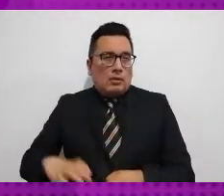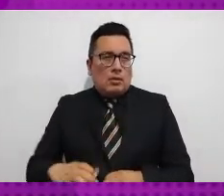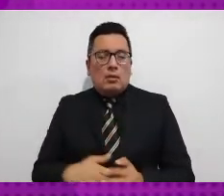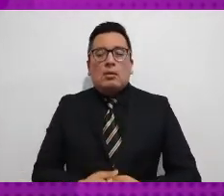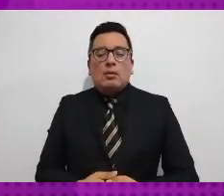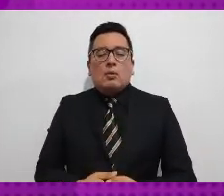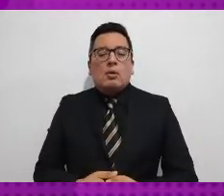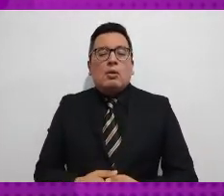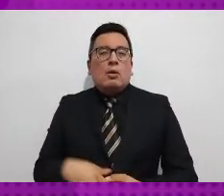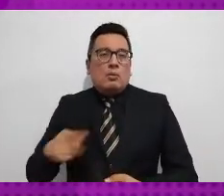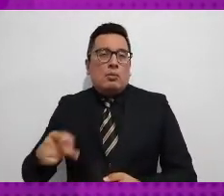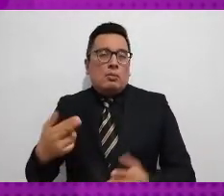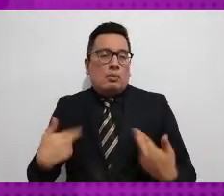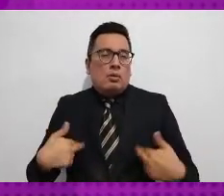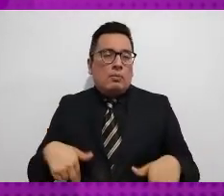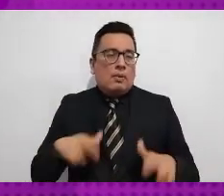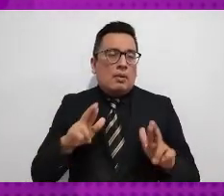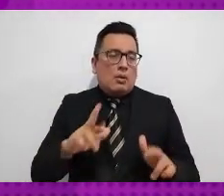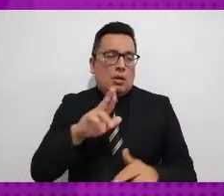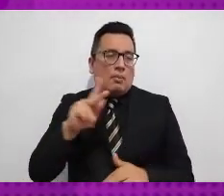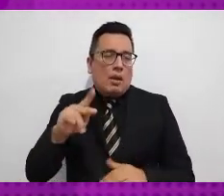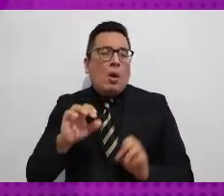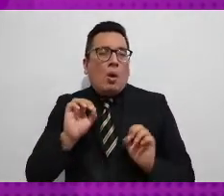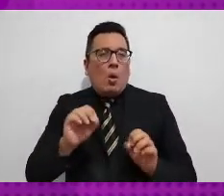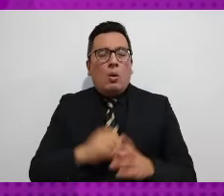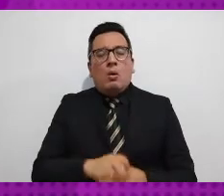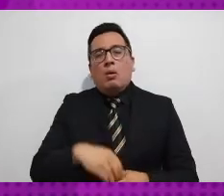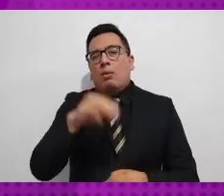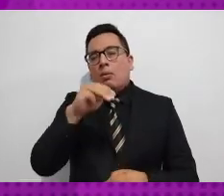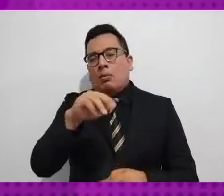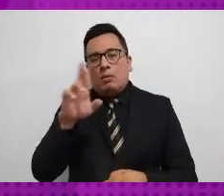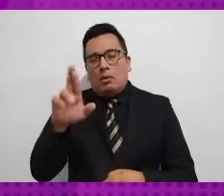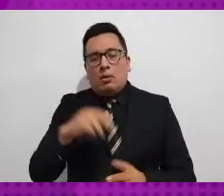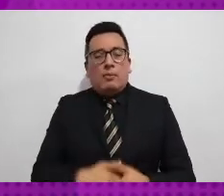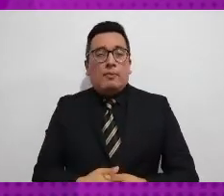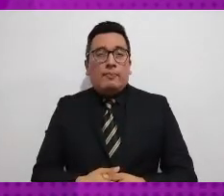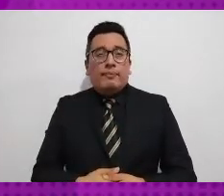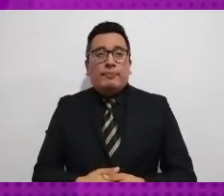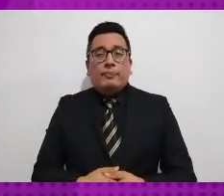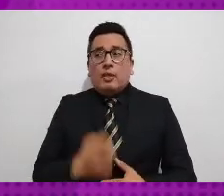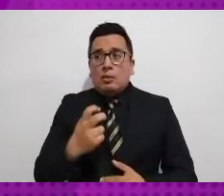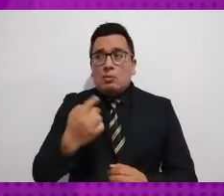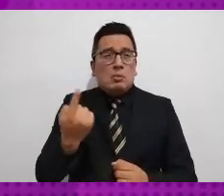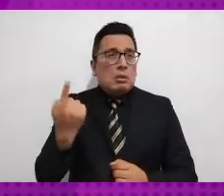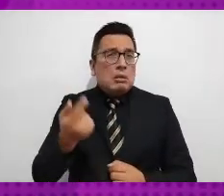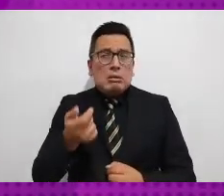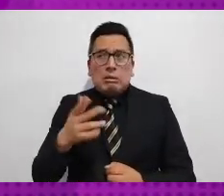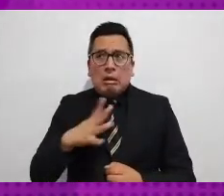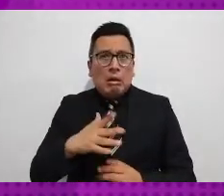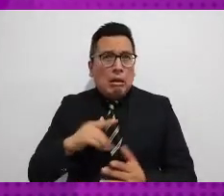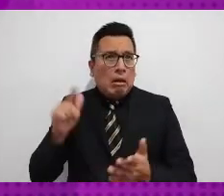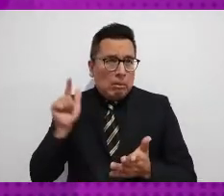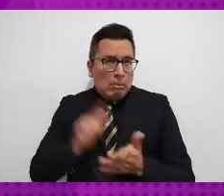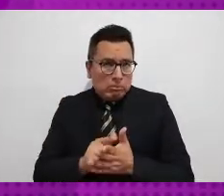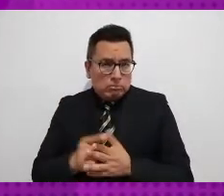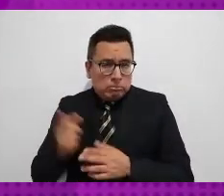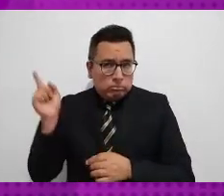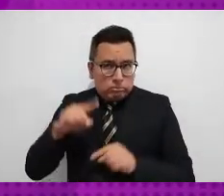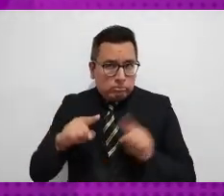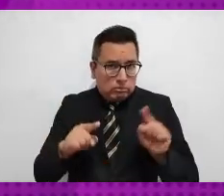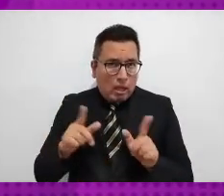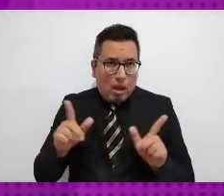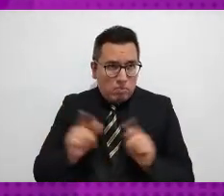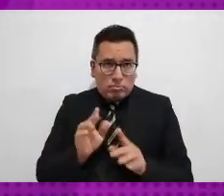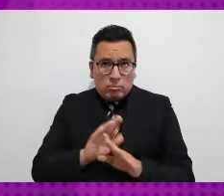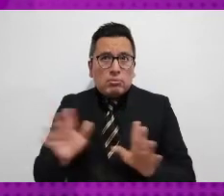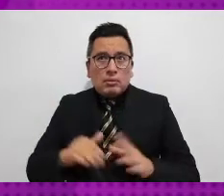relativa como de representación proporcional. Esto es así porque no solamente es un mandato, digamos, que viene de la Constitución, que viene de los